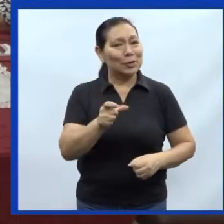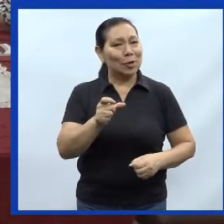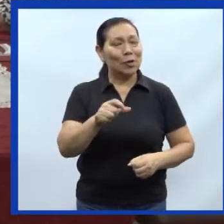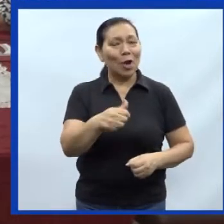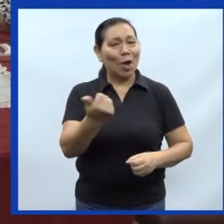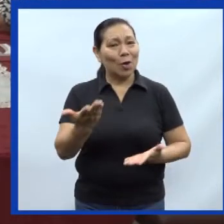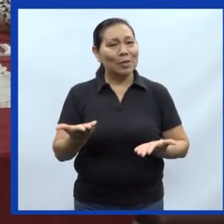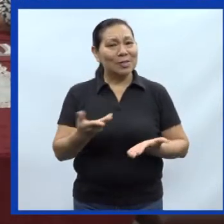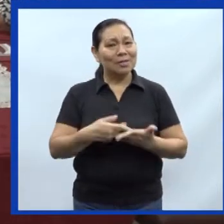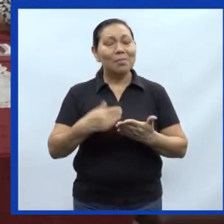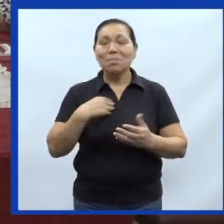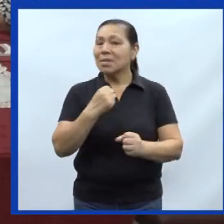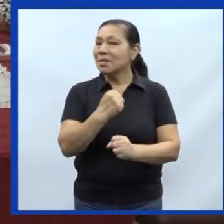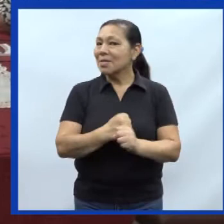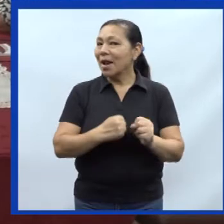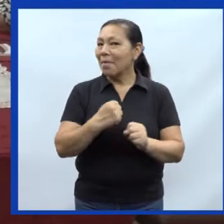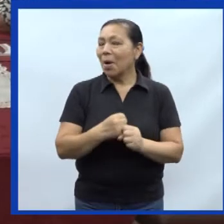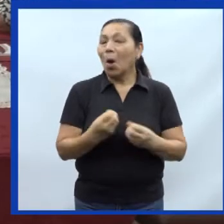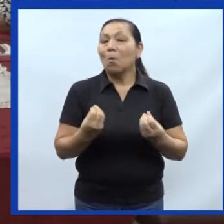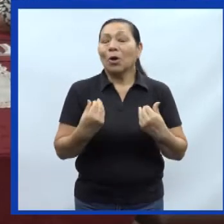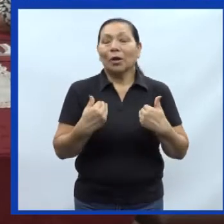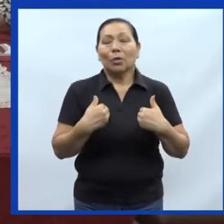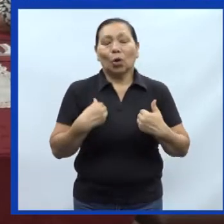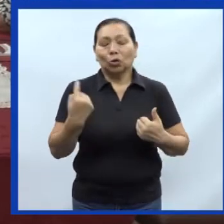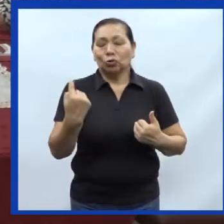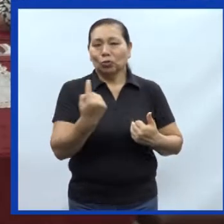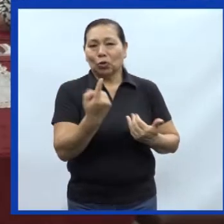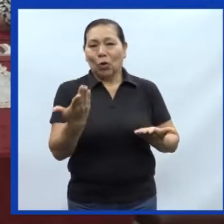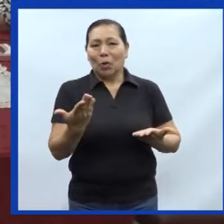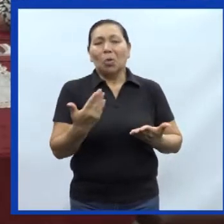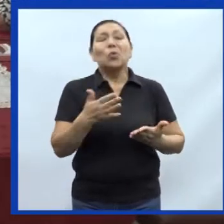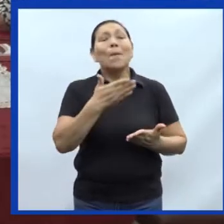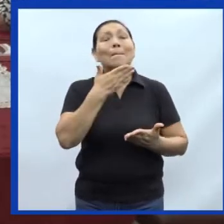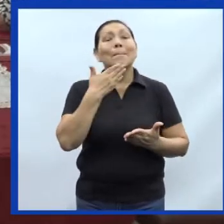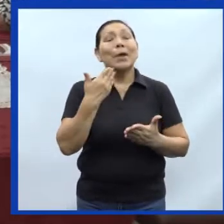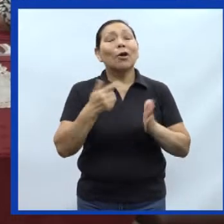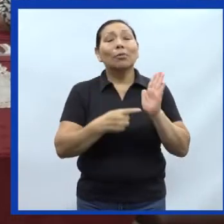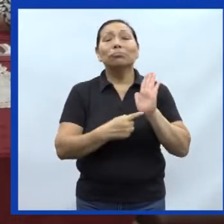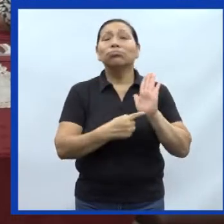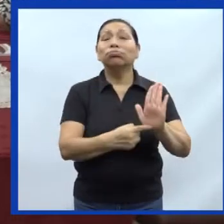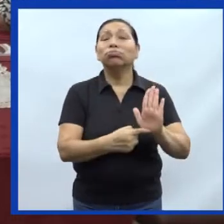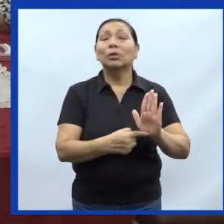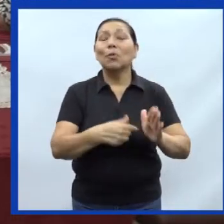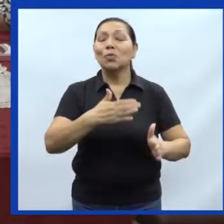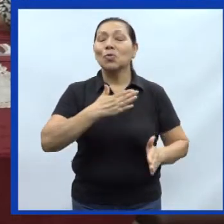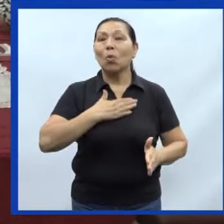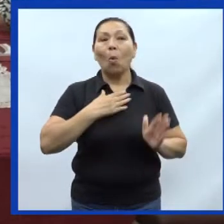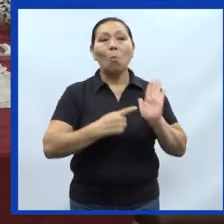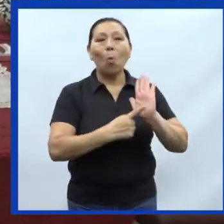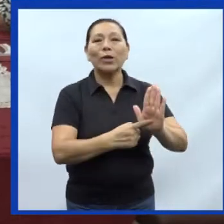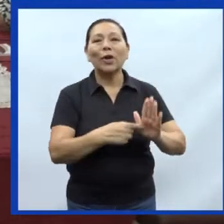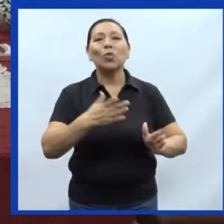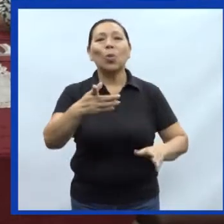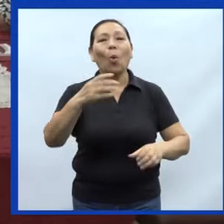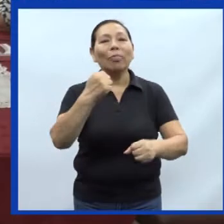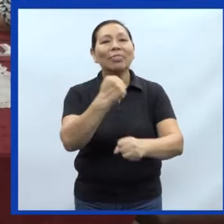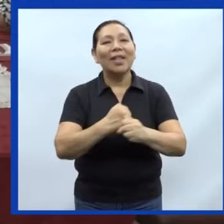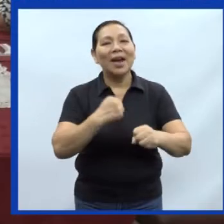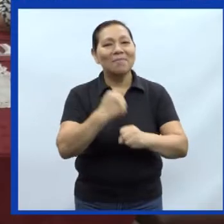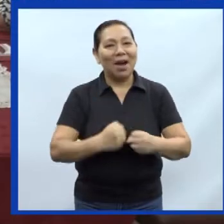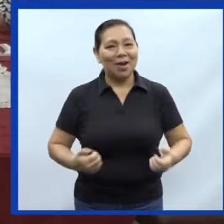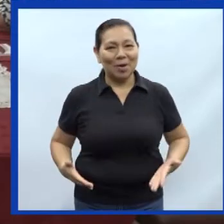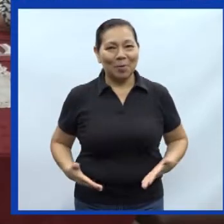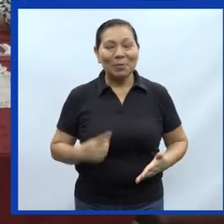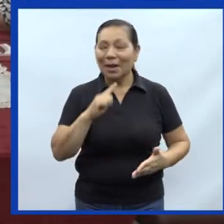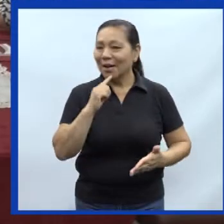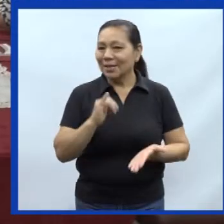otro elemento era el trabajo, porque te da autonomía. Tu mejor carta de presentación es tu trabajo. Y pienso que en esa